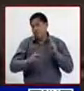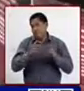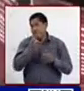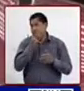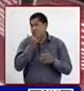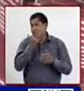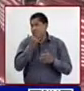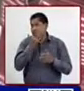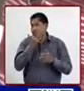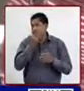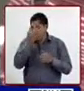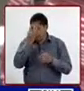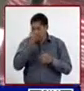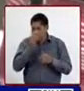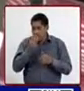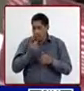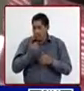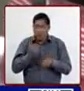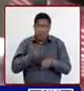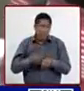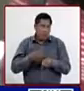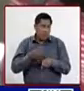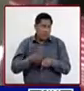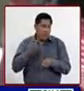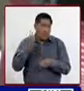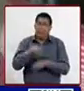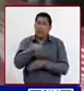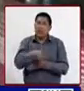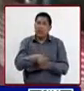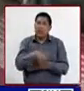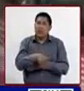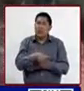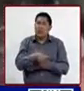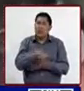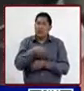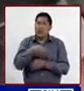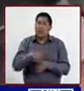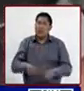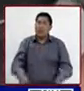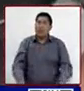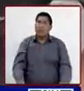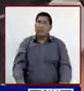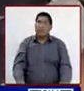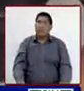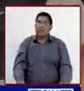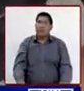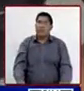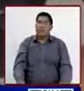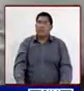voy a hacer para que duerma? A veces toman dos veces, tres veces a la noche y ellos toman leche.